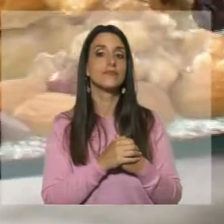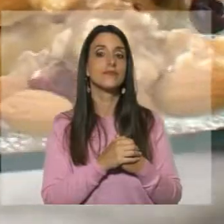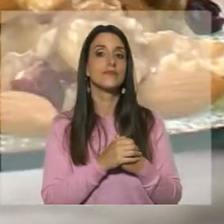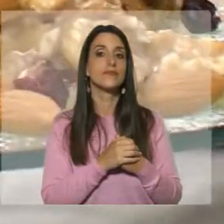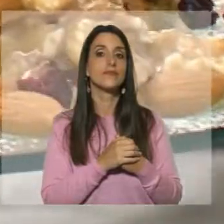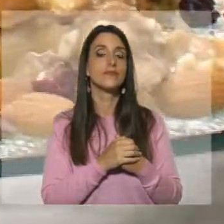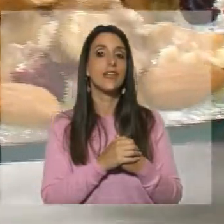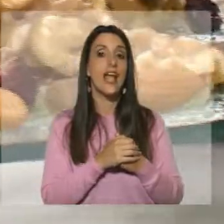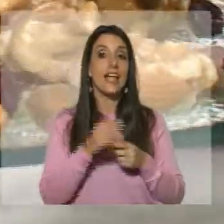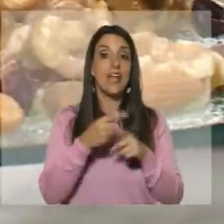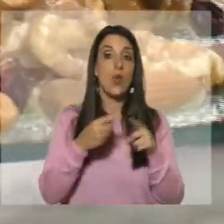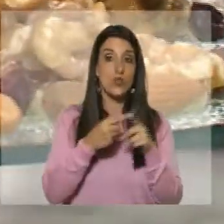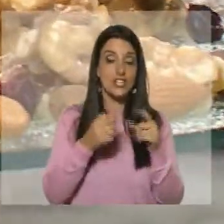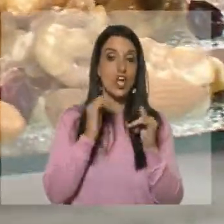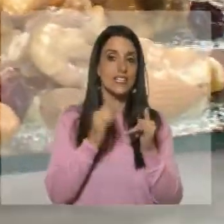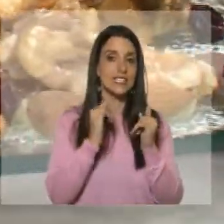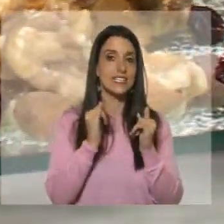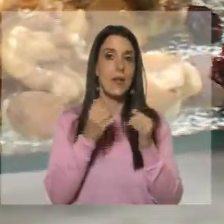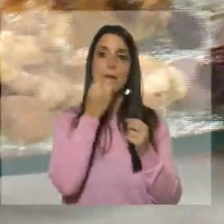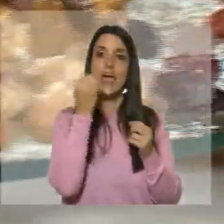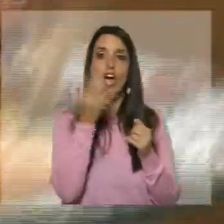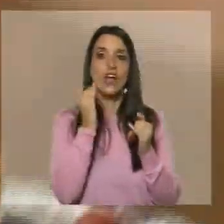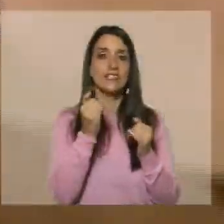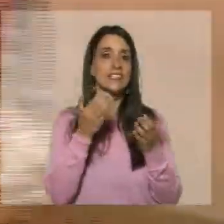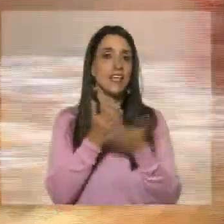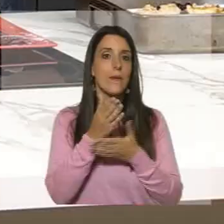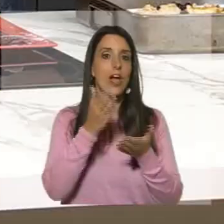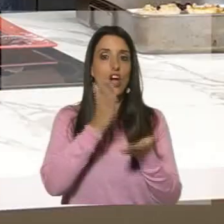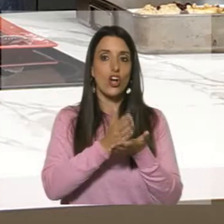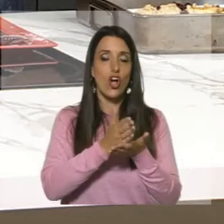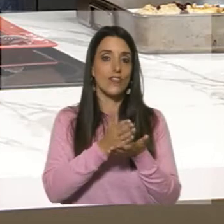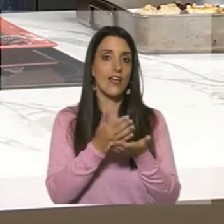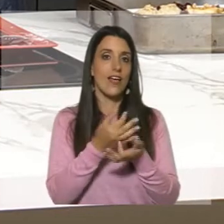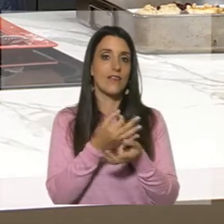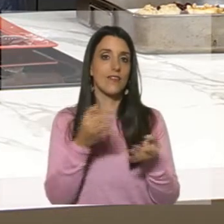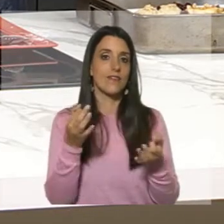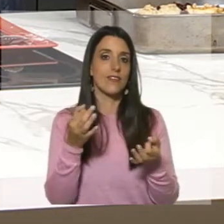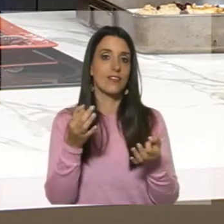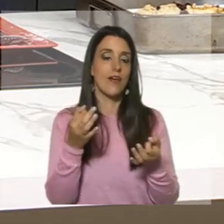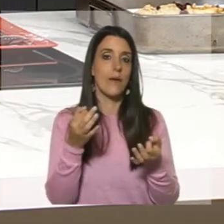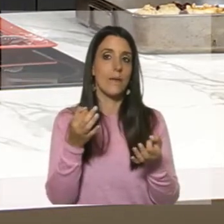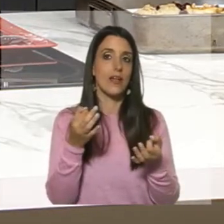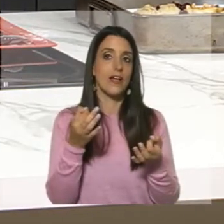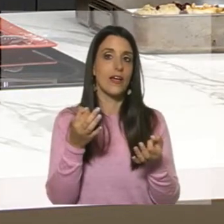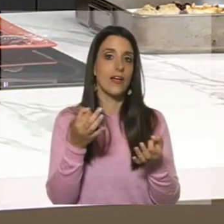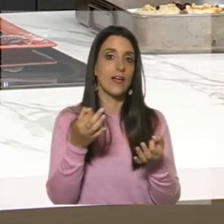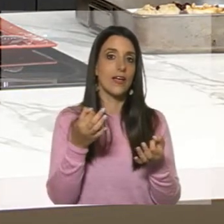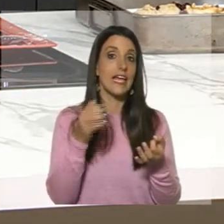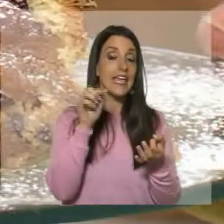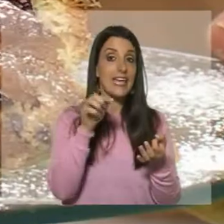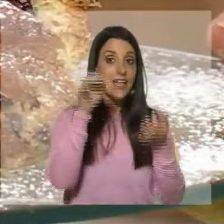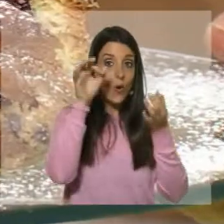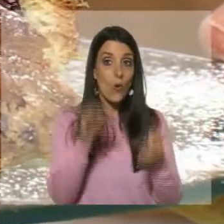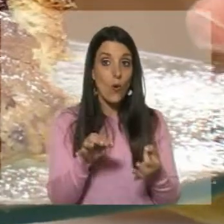el de serruchito, ¿no? Con el serruchito mejor siempre para cortar este tipo de cosas. Mira, ay, espera. Se lo llevo para ahí, mira. ¿Ves lo que pasó acá? Este